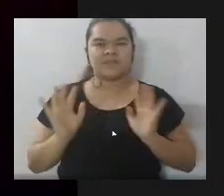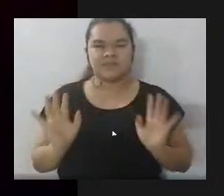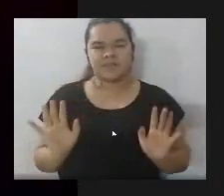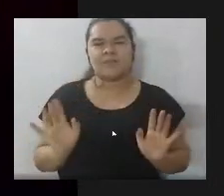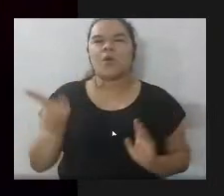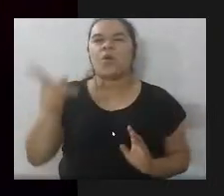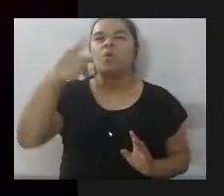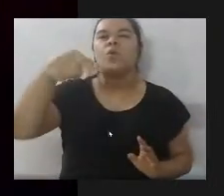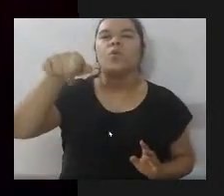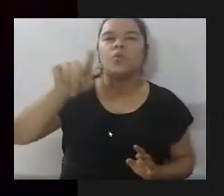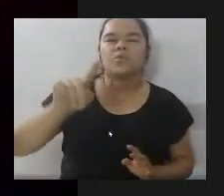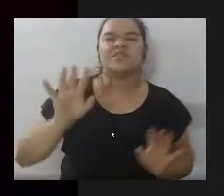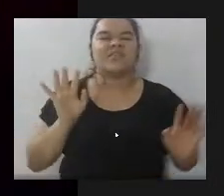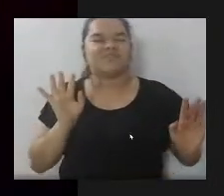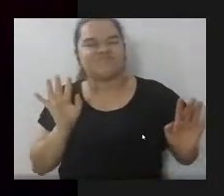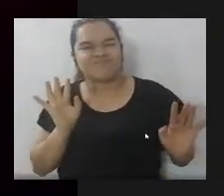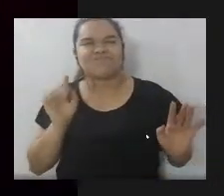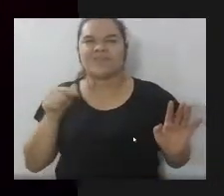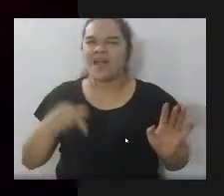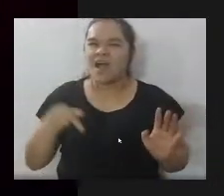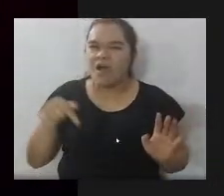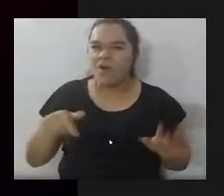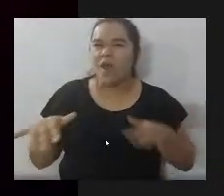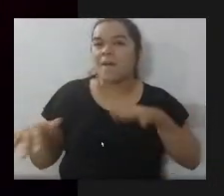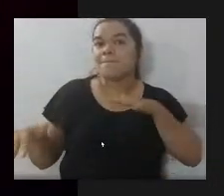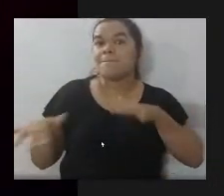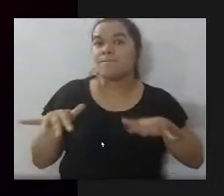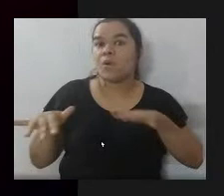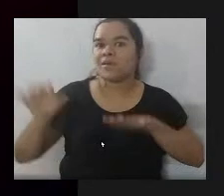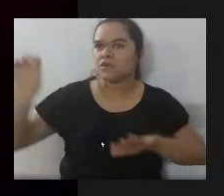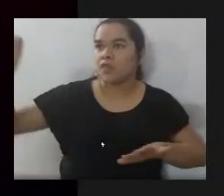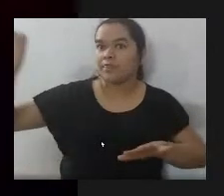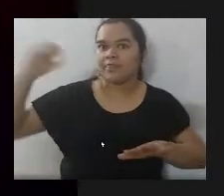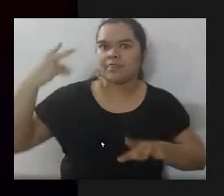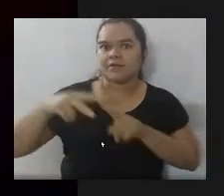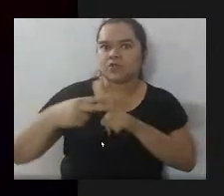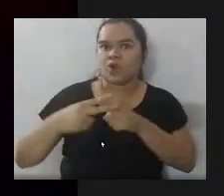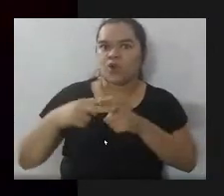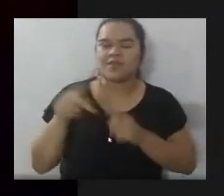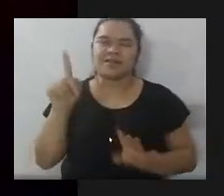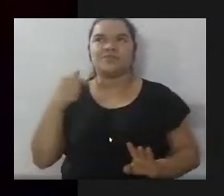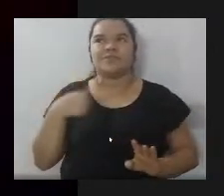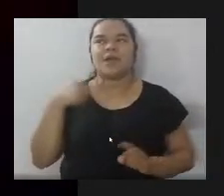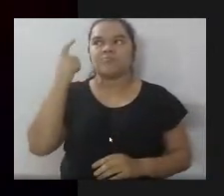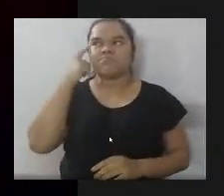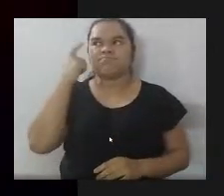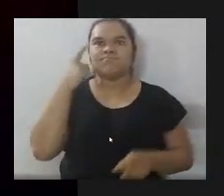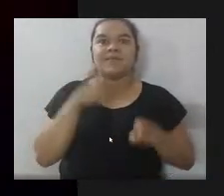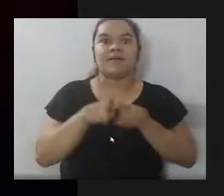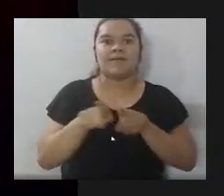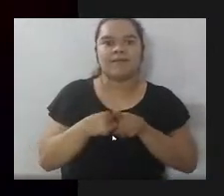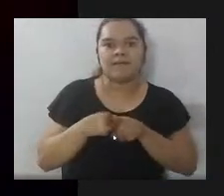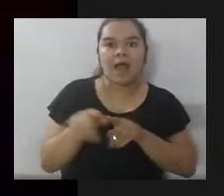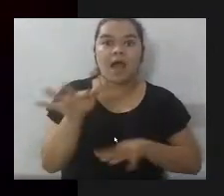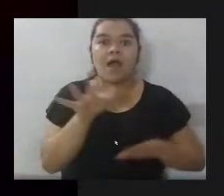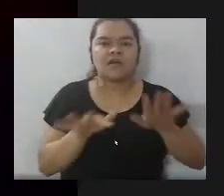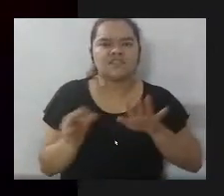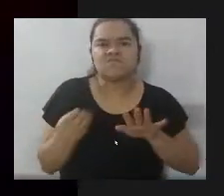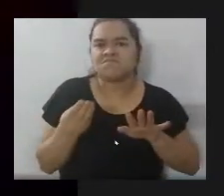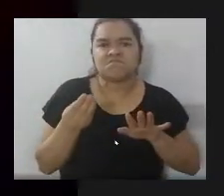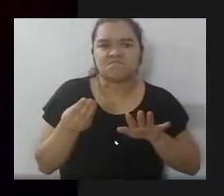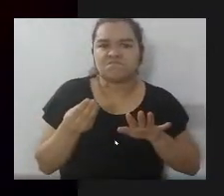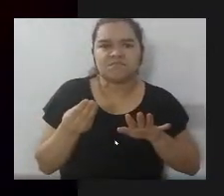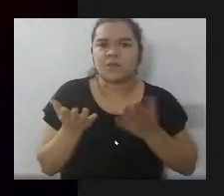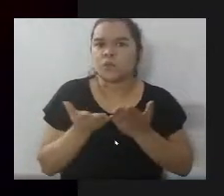porque todos se imaginan ya en este nuevo universo qué es lo que podemos llegar a hacer, en qué va a consistir la